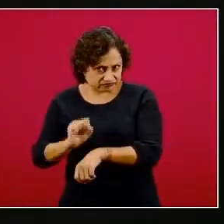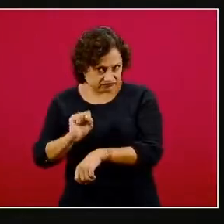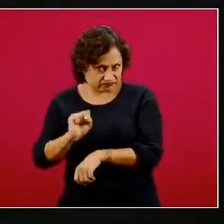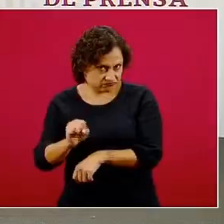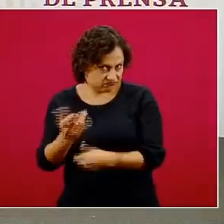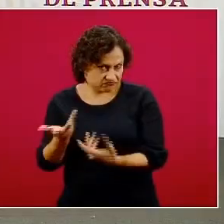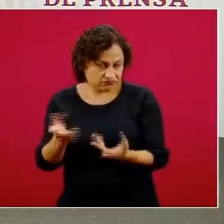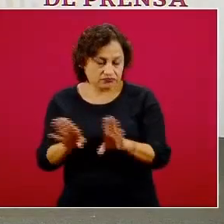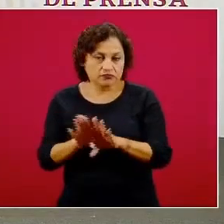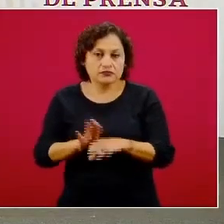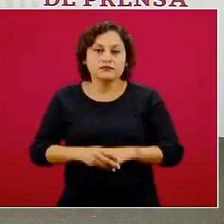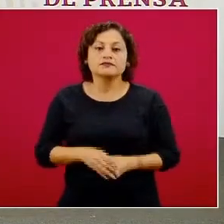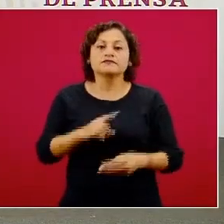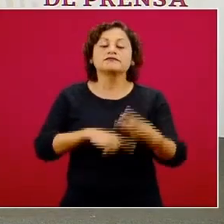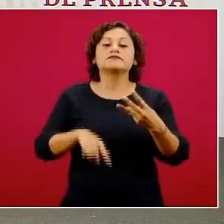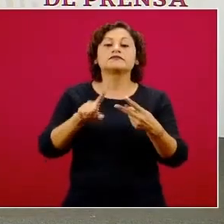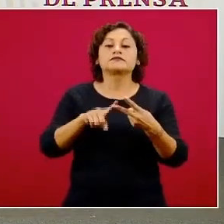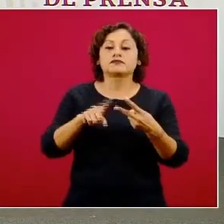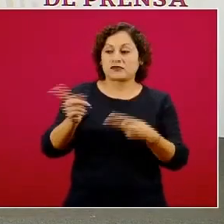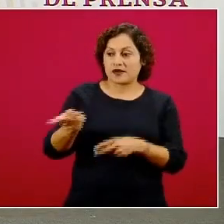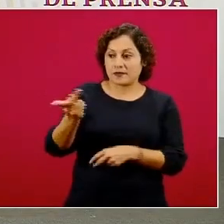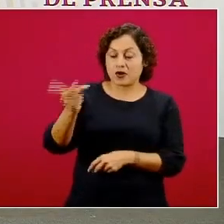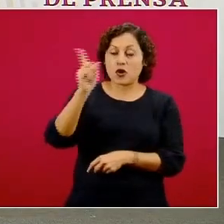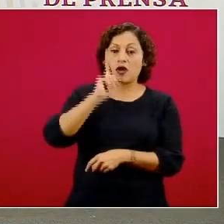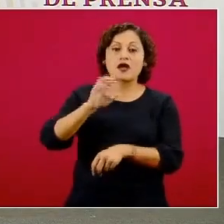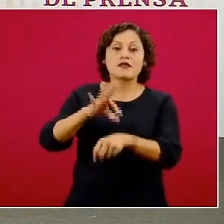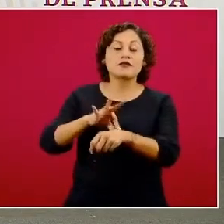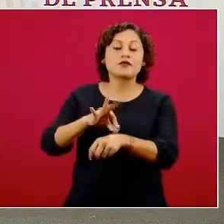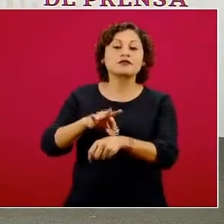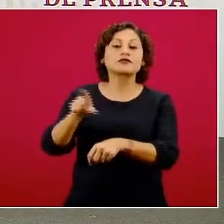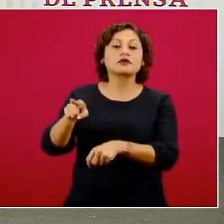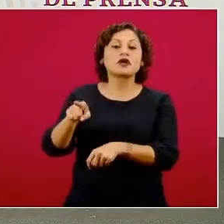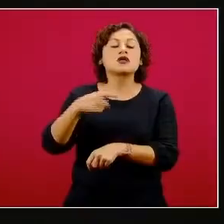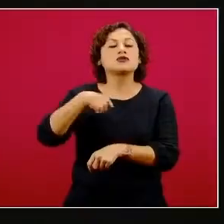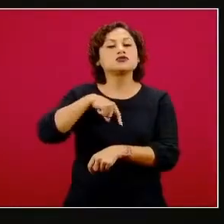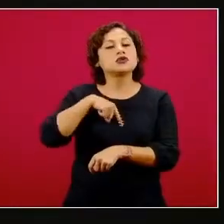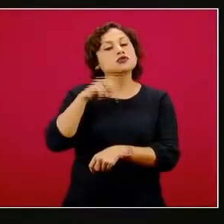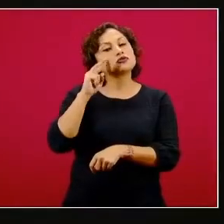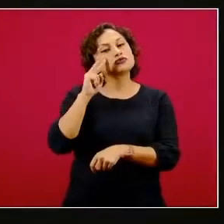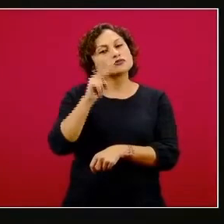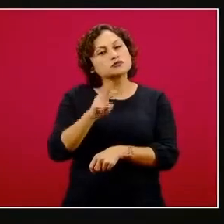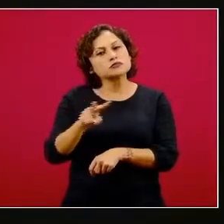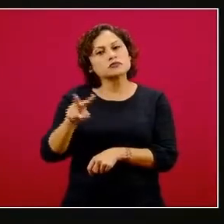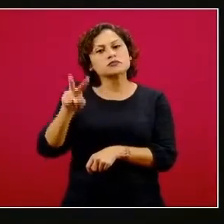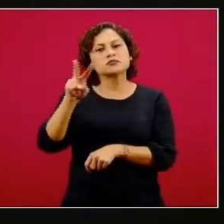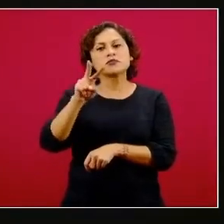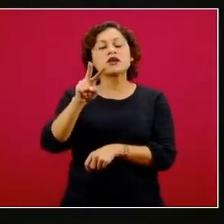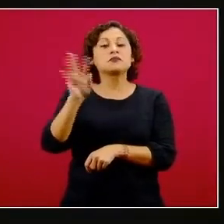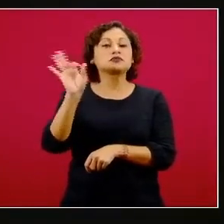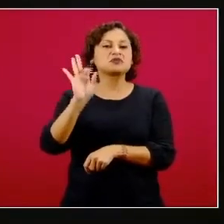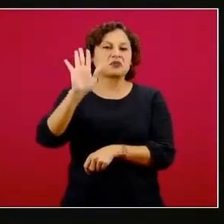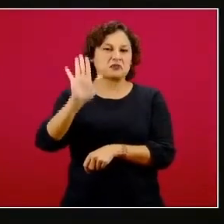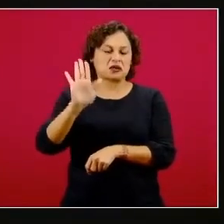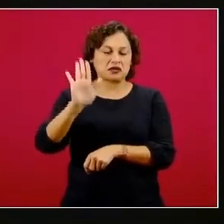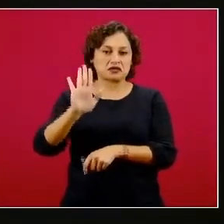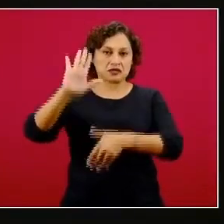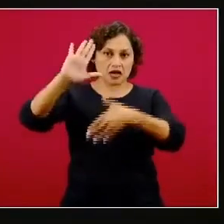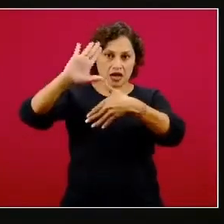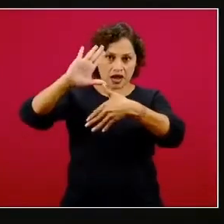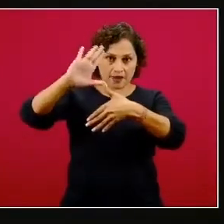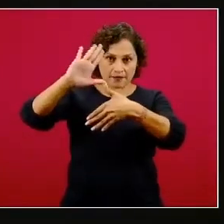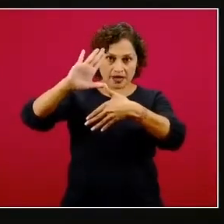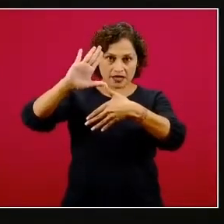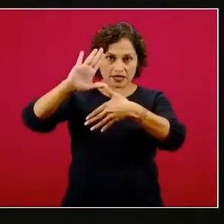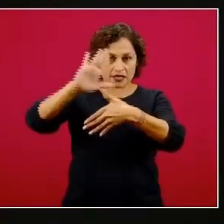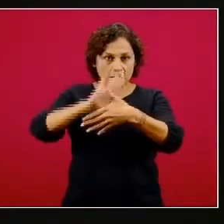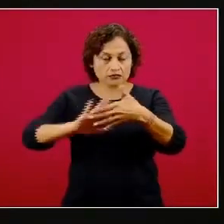estamos viendo, es también un poco de proyección. Entiendo que ya en América casi todos los países menos